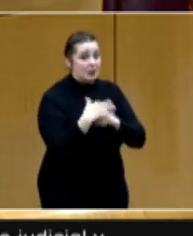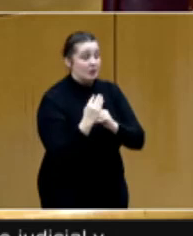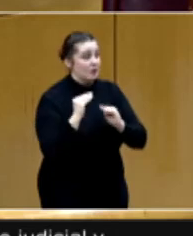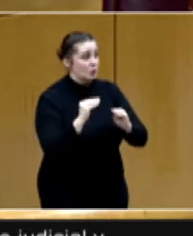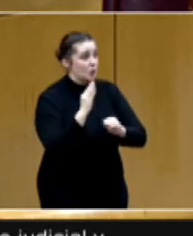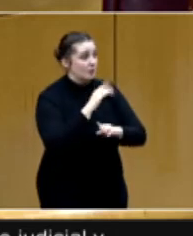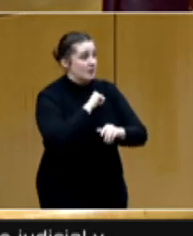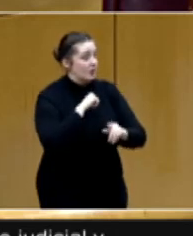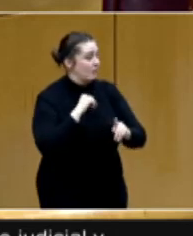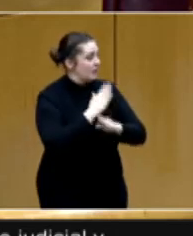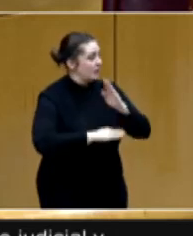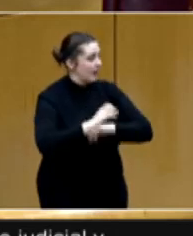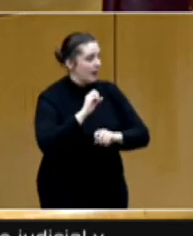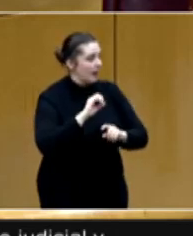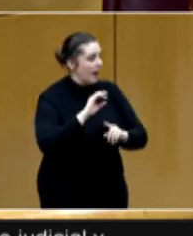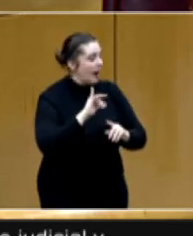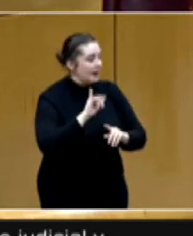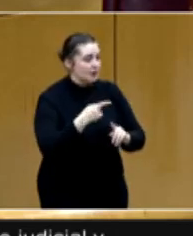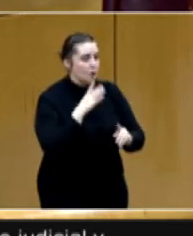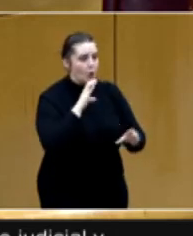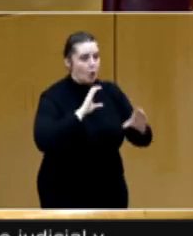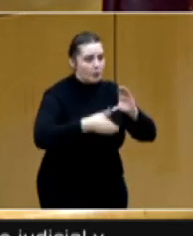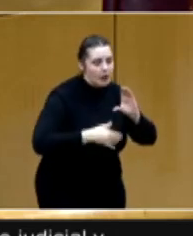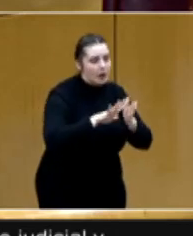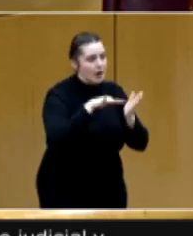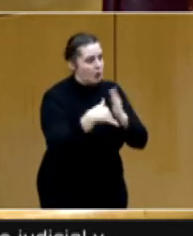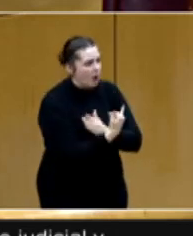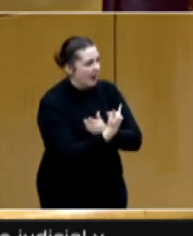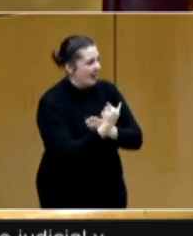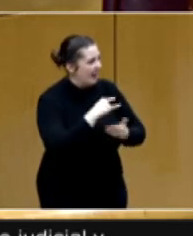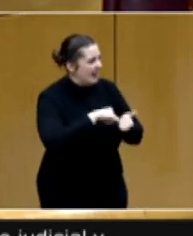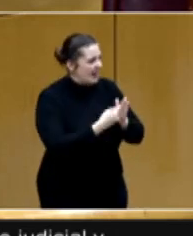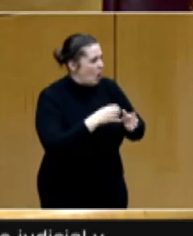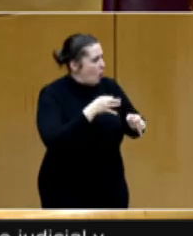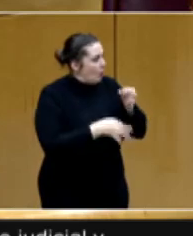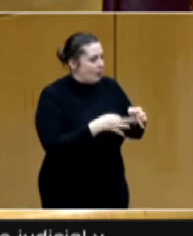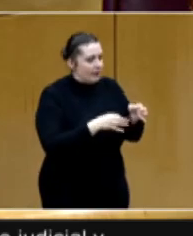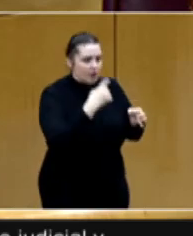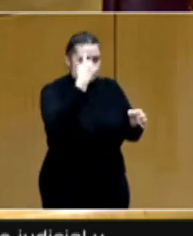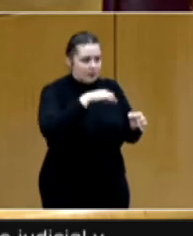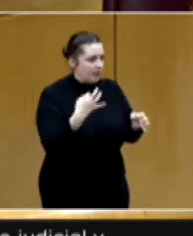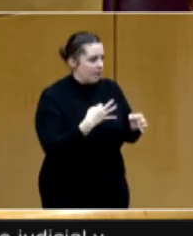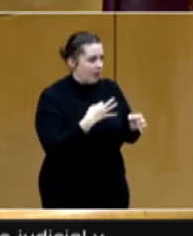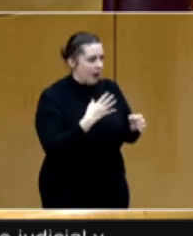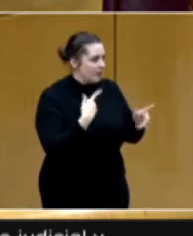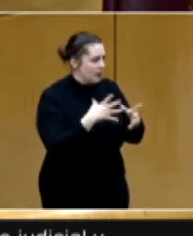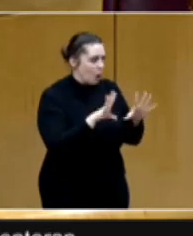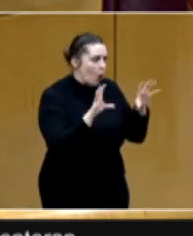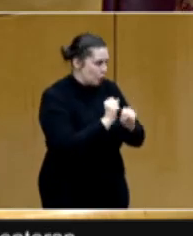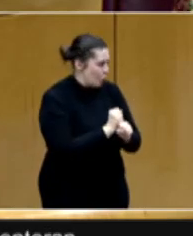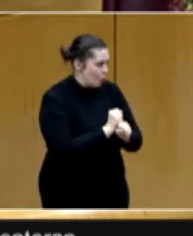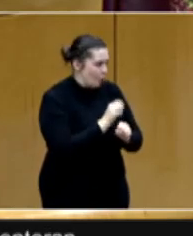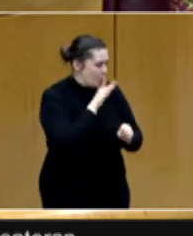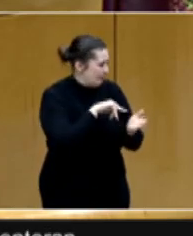personales Hay un problema de comunicación de lenguaje del que tenemos que ser conscientes todos los operadores jurídicos y